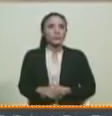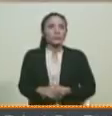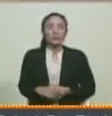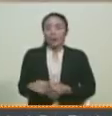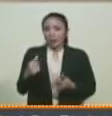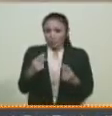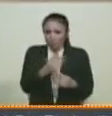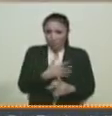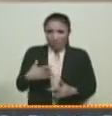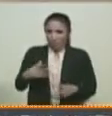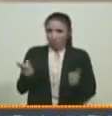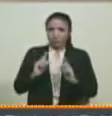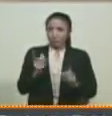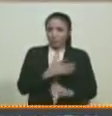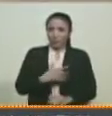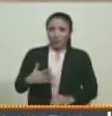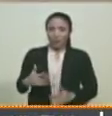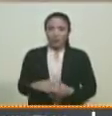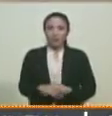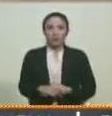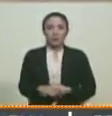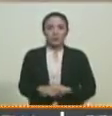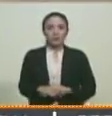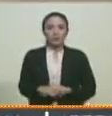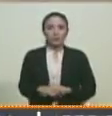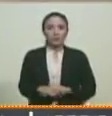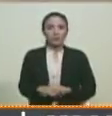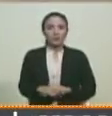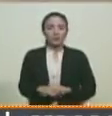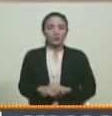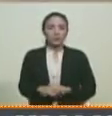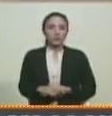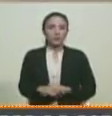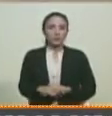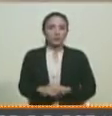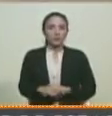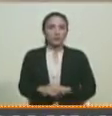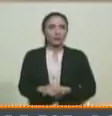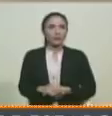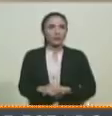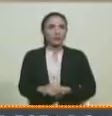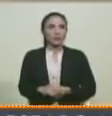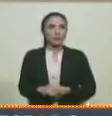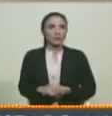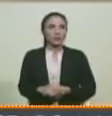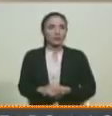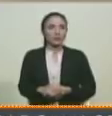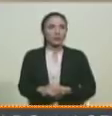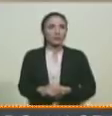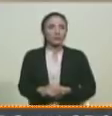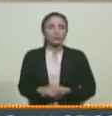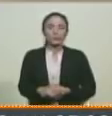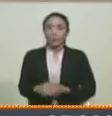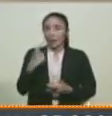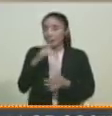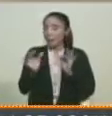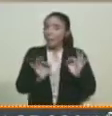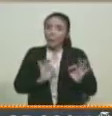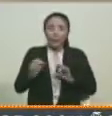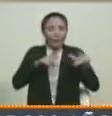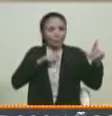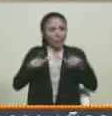Yo no quiero. No quiero golpe ni contragolpe. Aunque estamos preparados para derrotar lo que